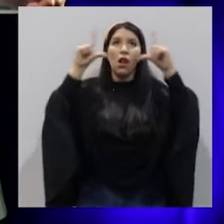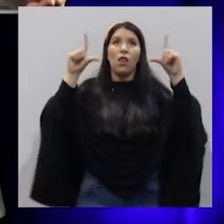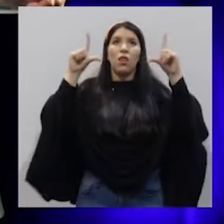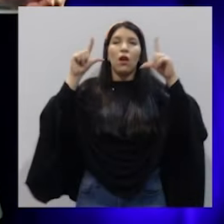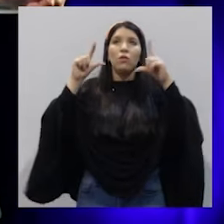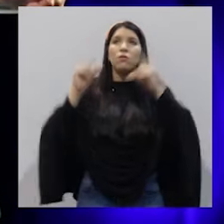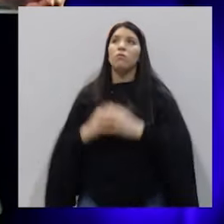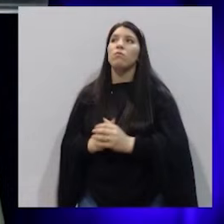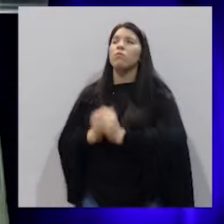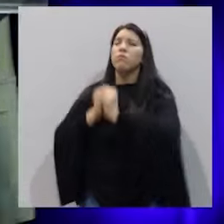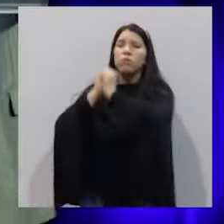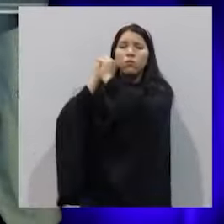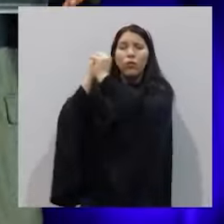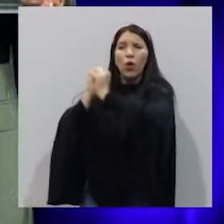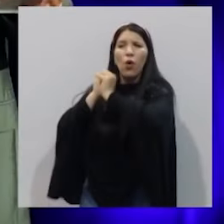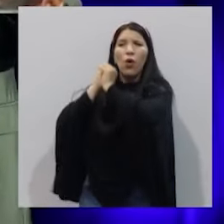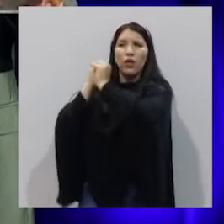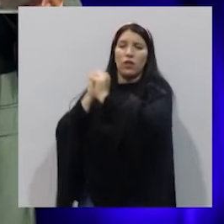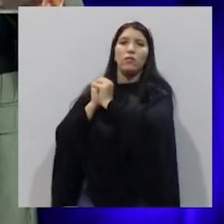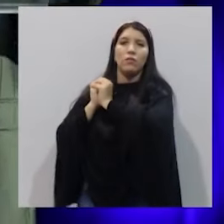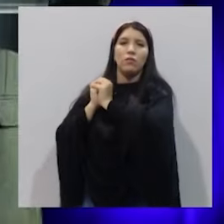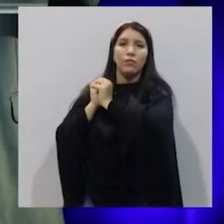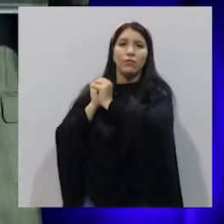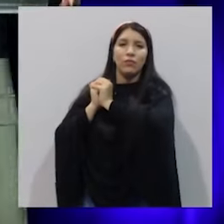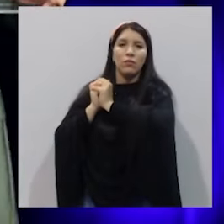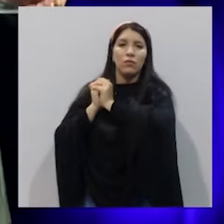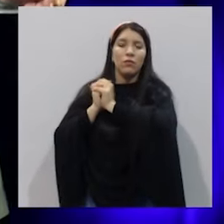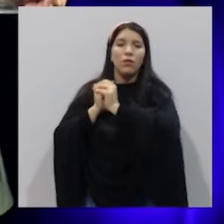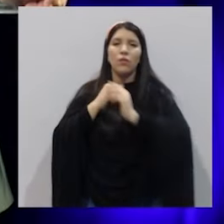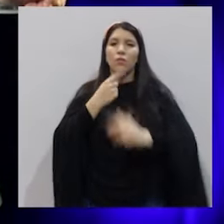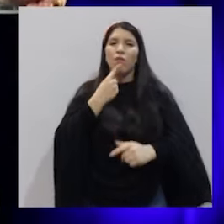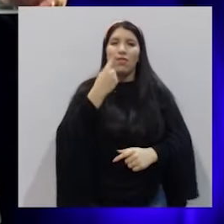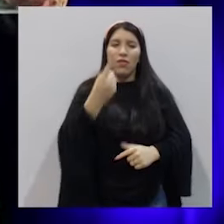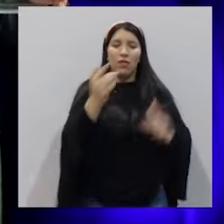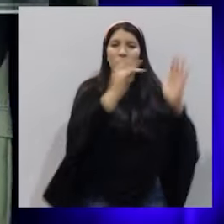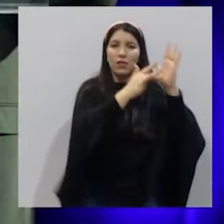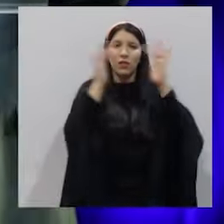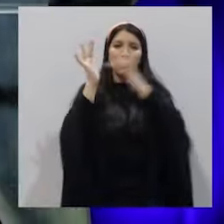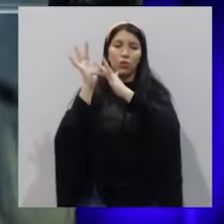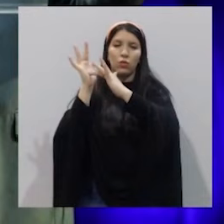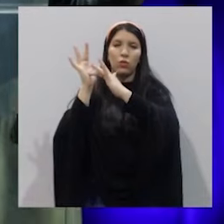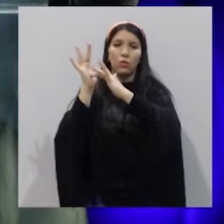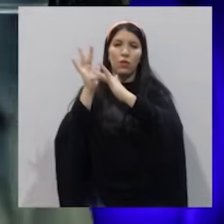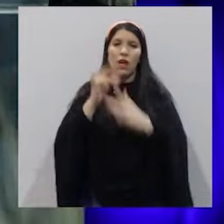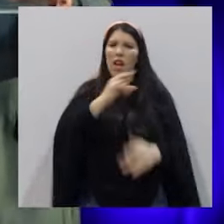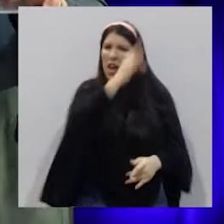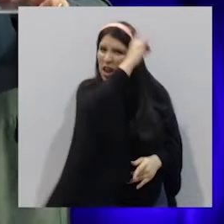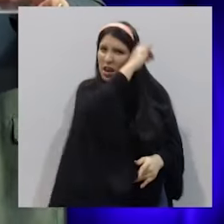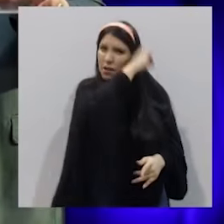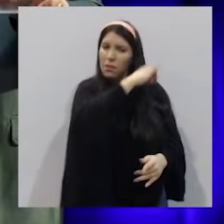tentación como advierte el señor y nos sigue advirtiendo en este tiempo y agrega a jesús diciendo algo